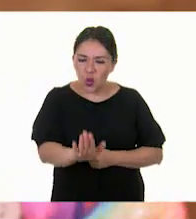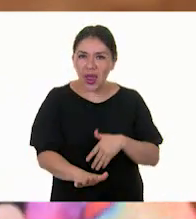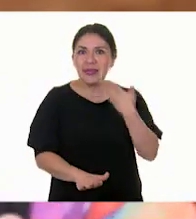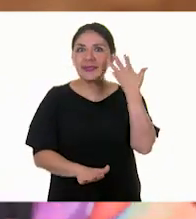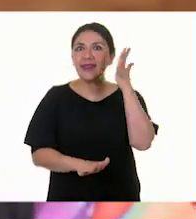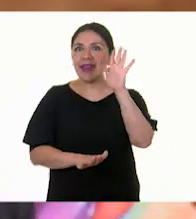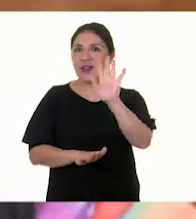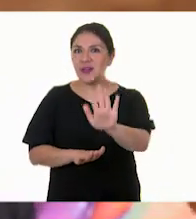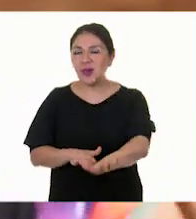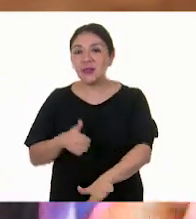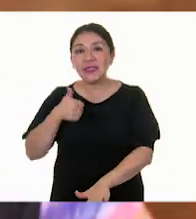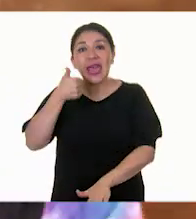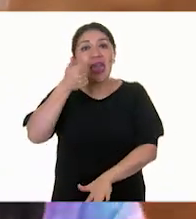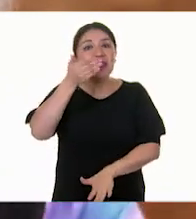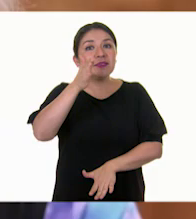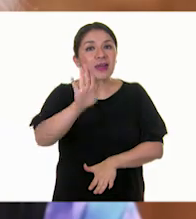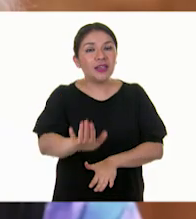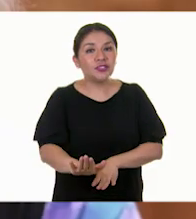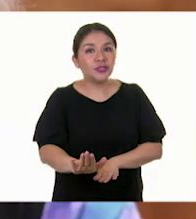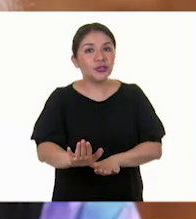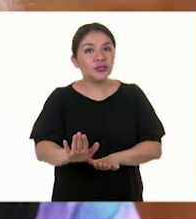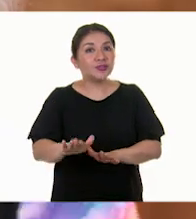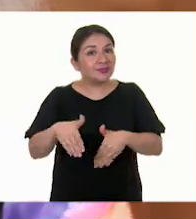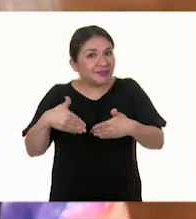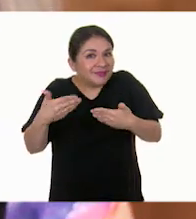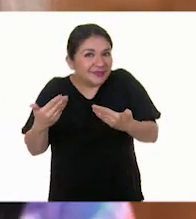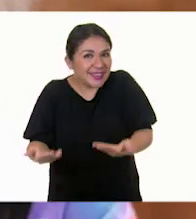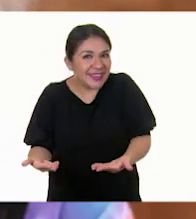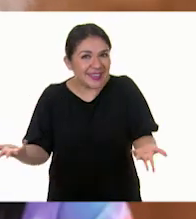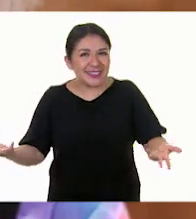pasos, cinco pasos, seis pasos.